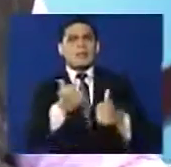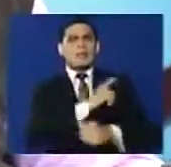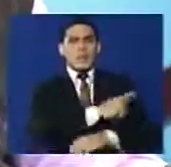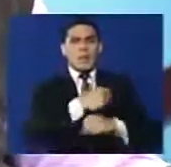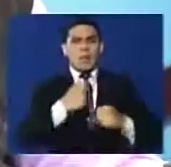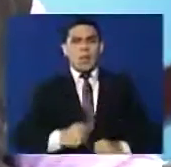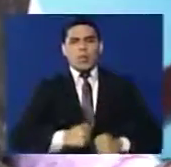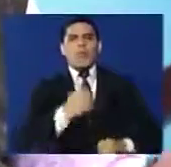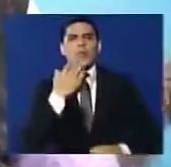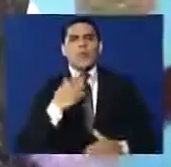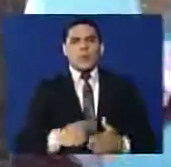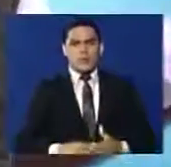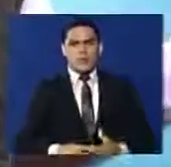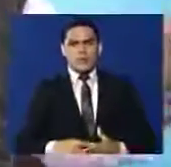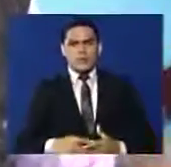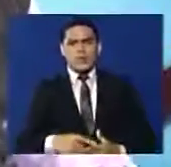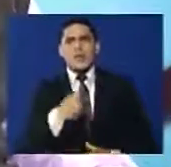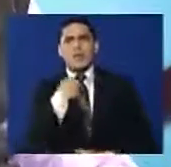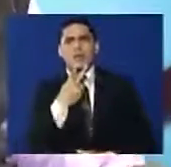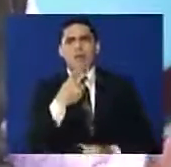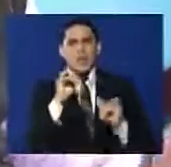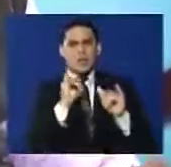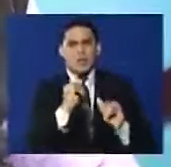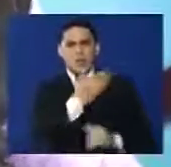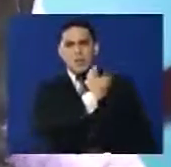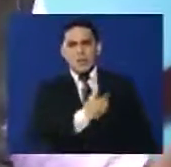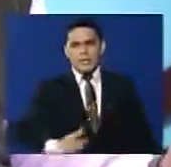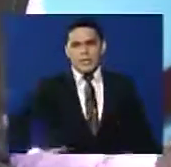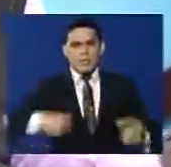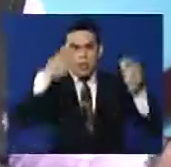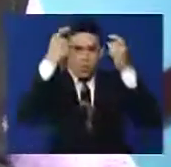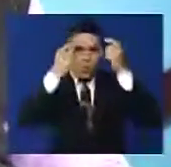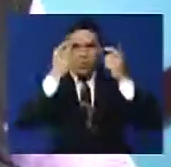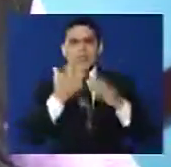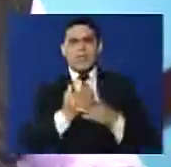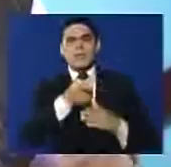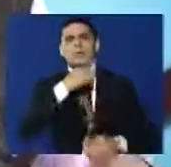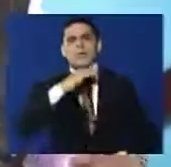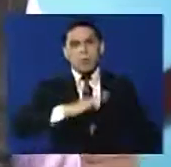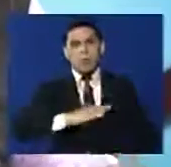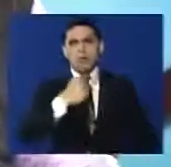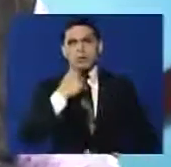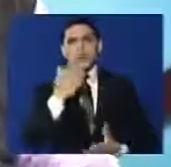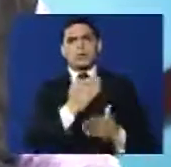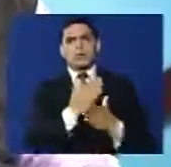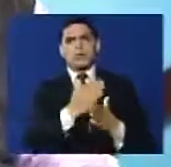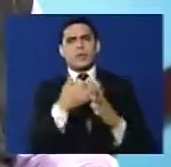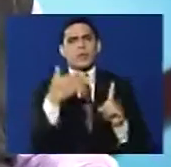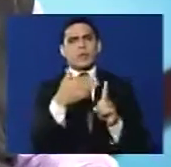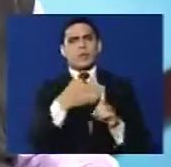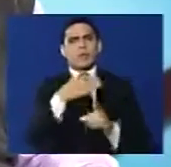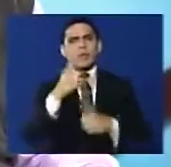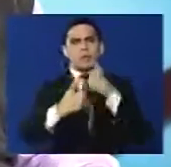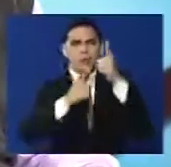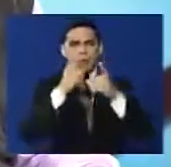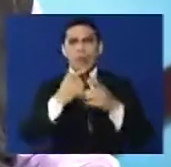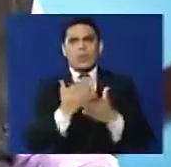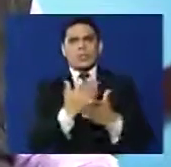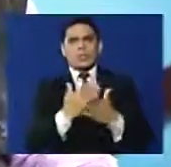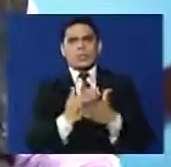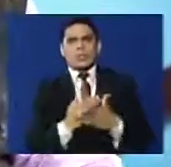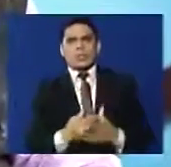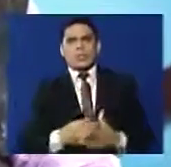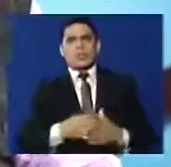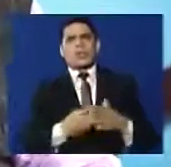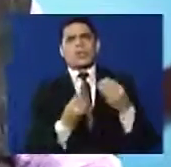poder, y en voz del presidente Chávez, que en paz descanse, siempre ha sido muy duro en su lenguaje, ¿no? Así,